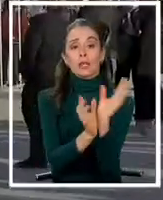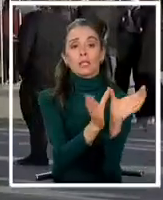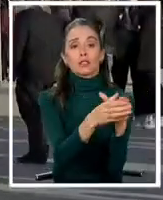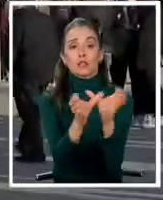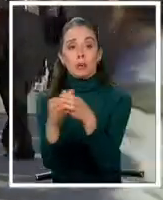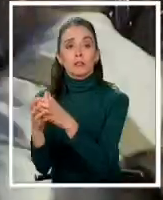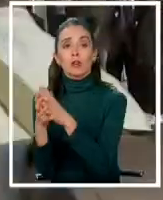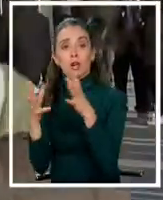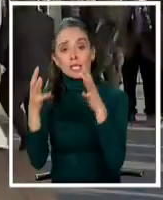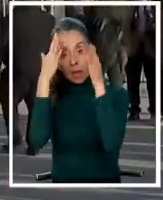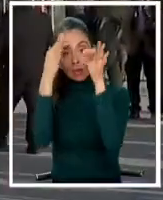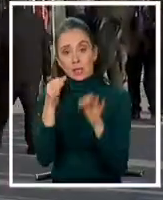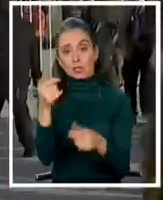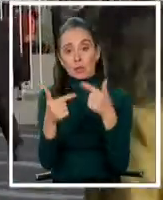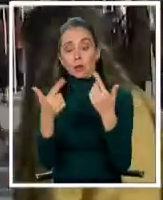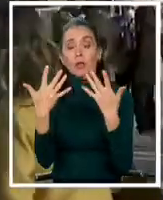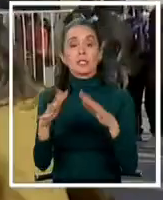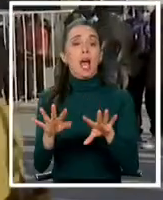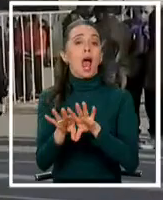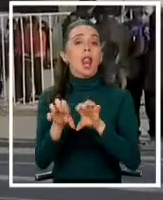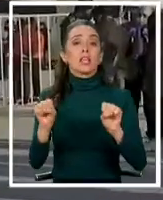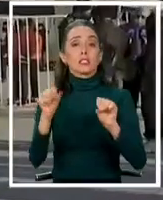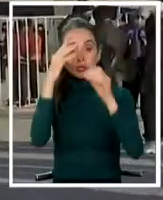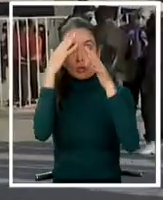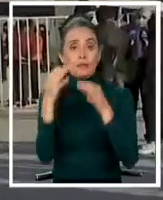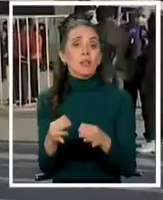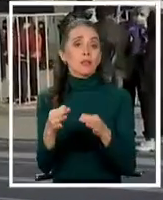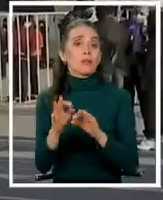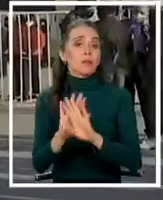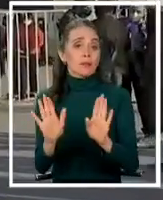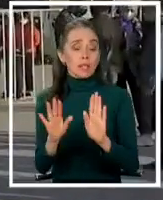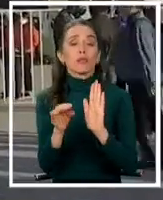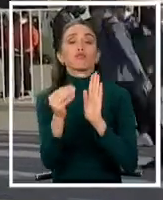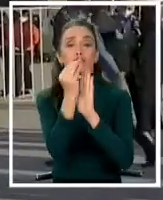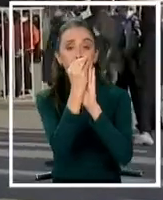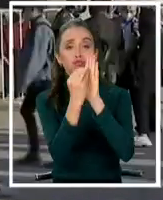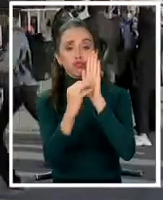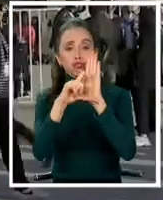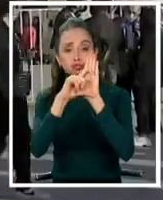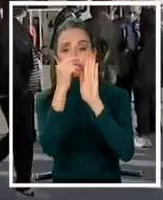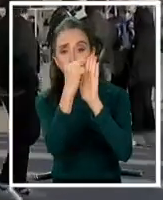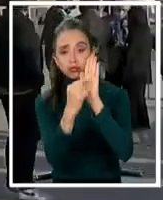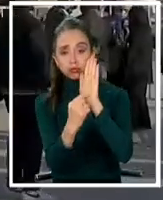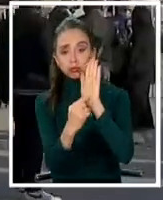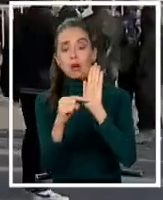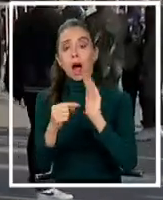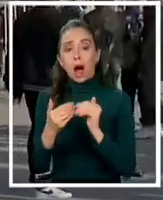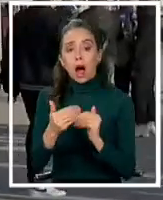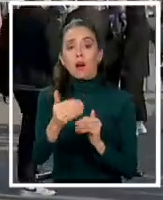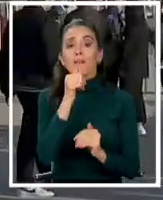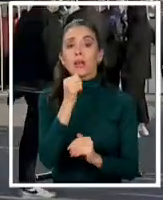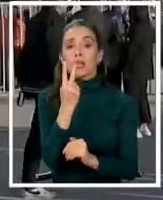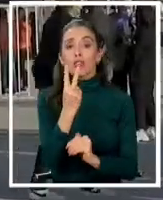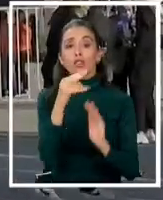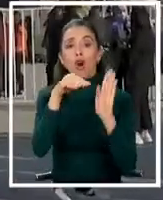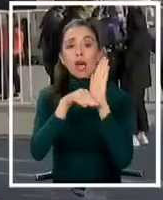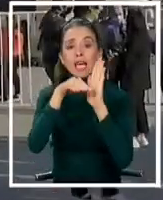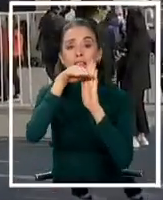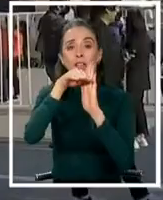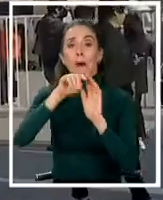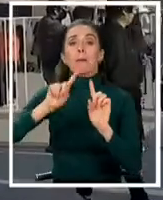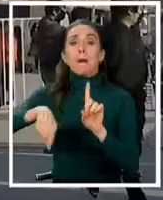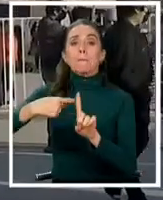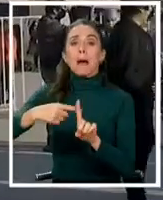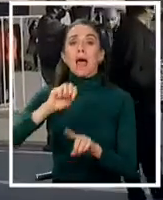Las grandes decisiones políticas ya se tomaron, ¿verdad? Están expresadas hoy día en el texto. Y ahora lo que resta son esas 2 grandes etapas, más la